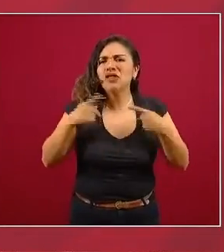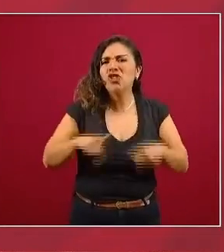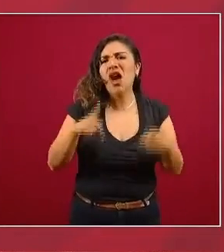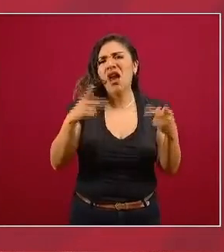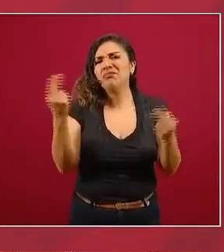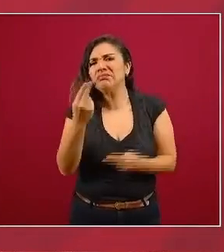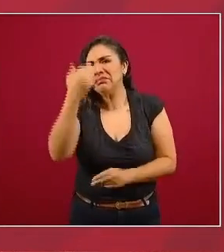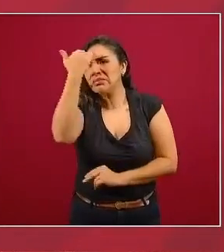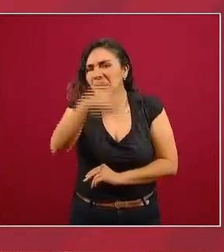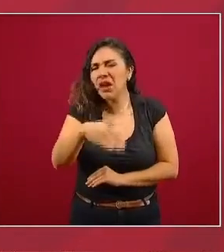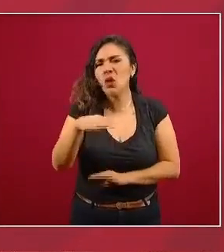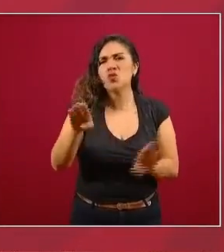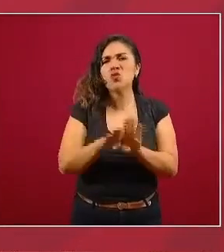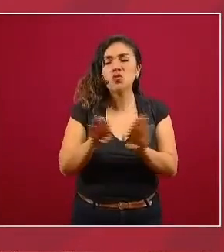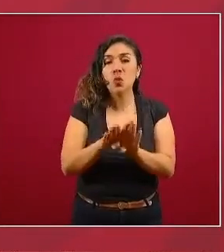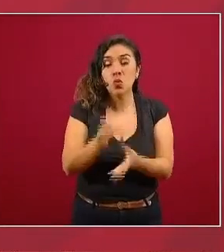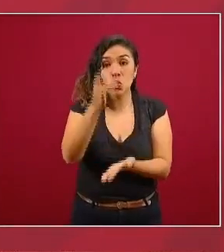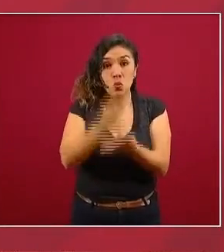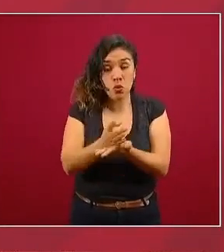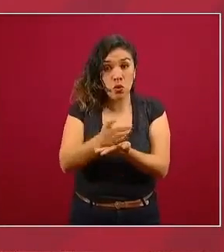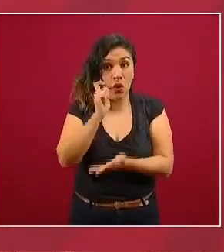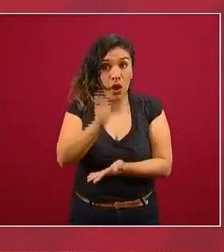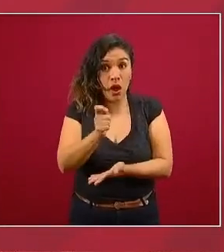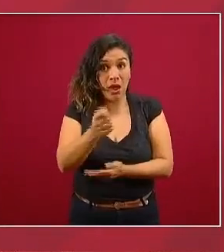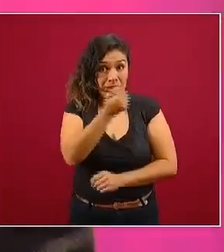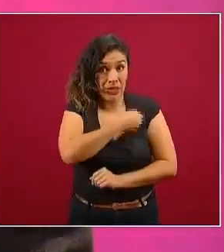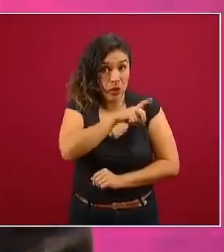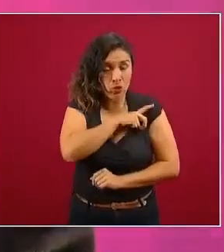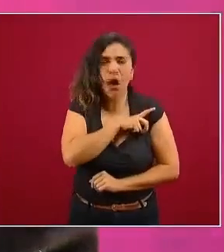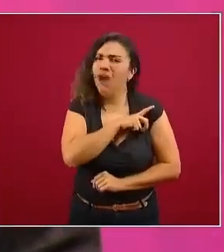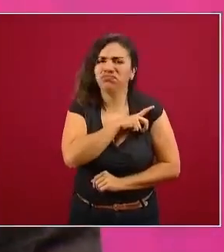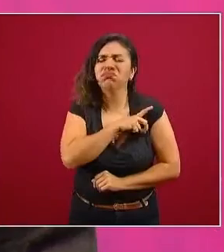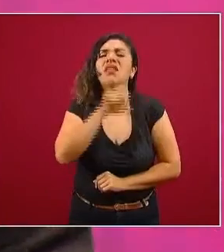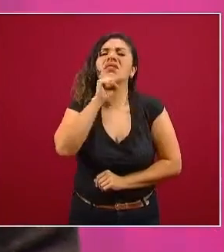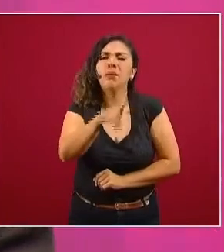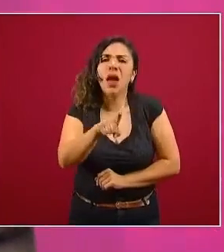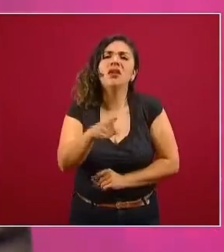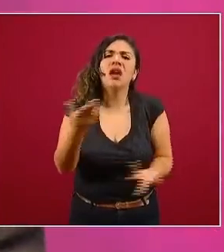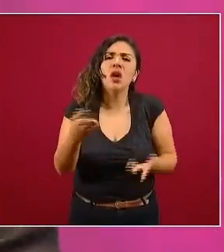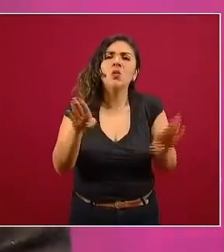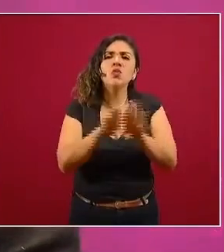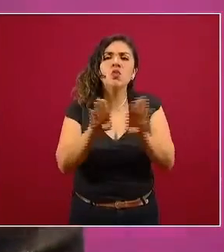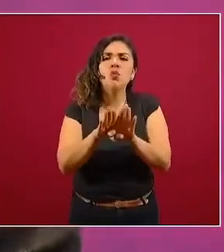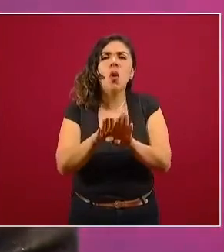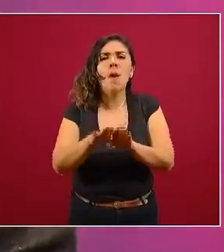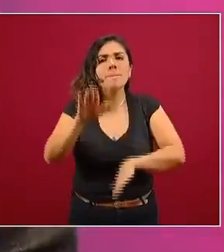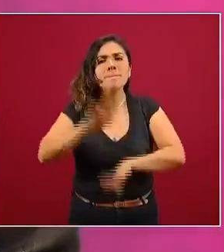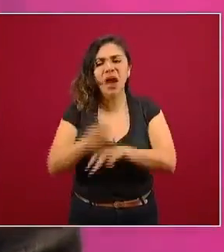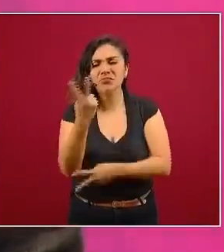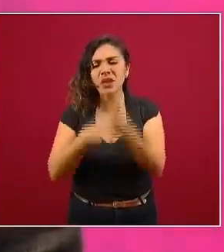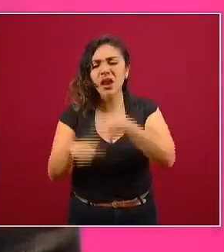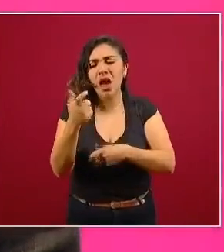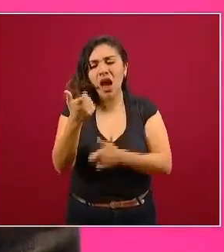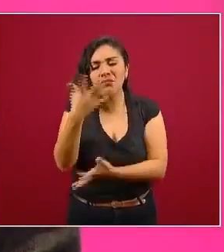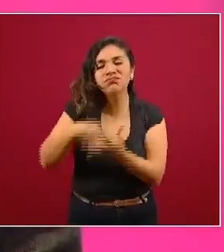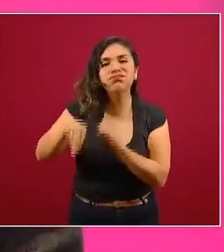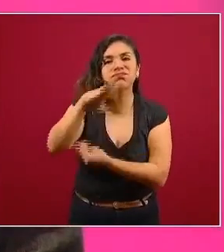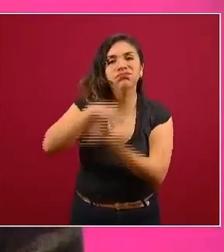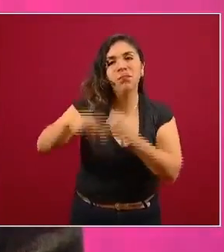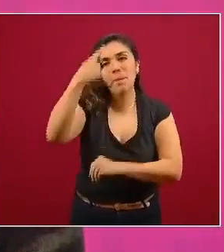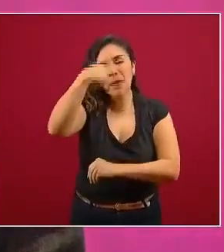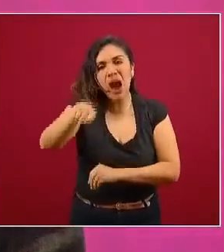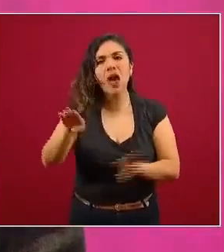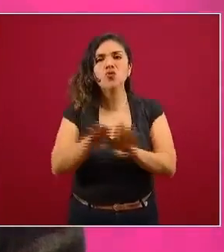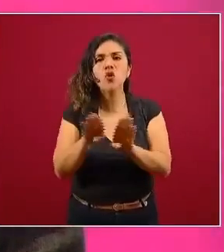personal y no solamente en el aspecto de la salud, sino en el aspecto también de la reactivación económica